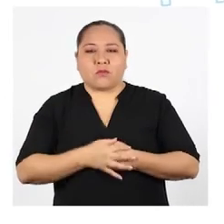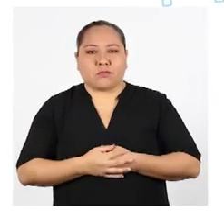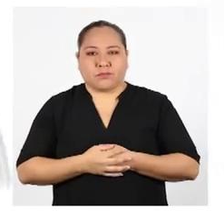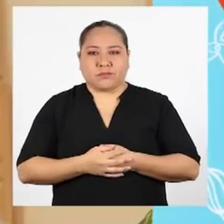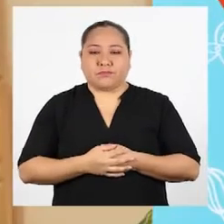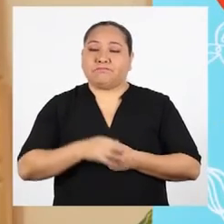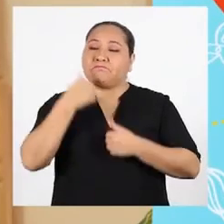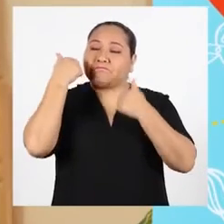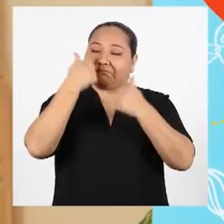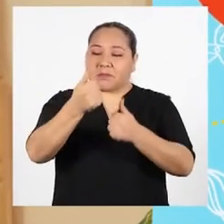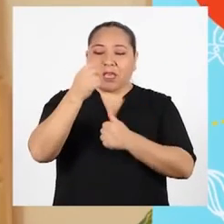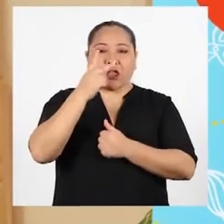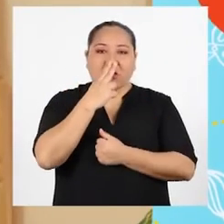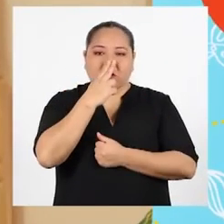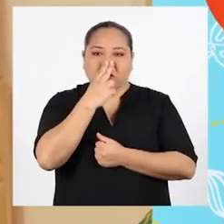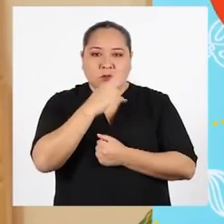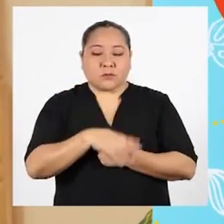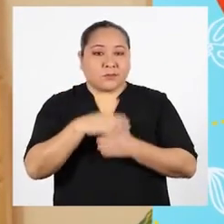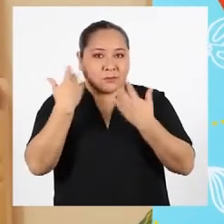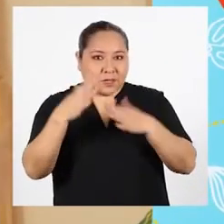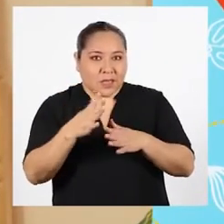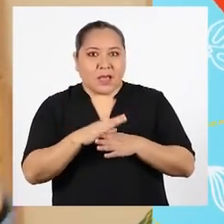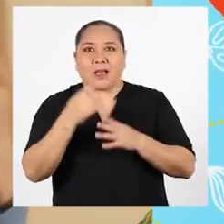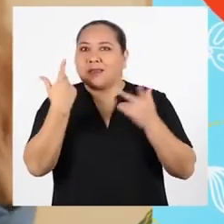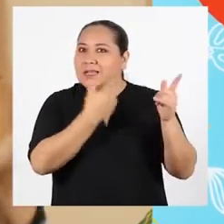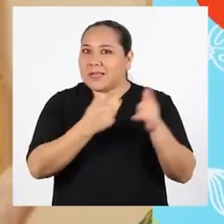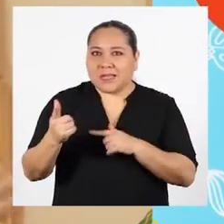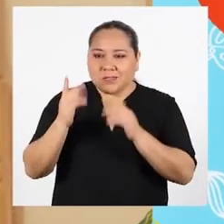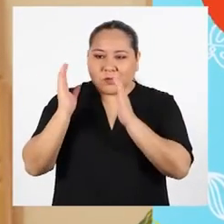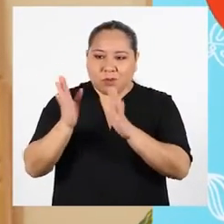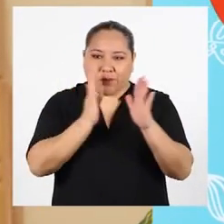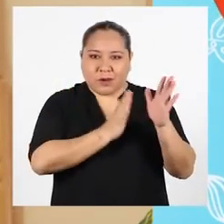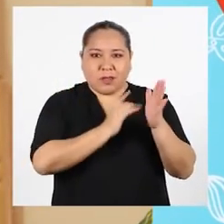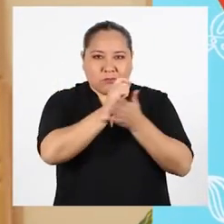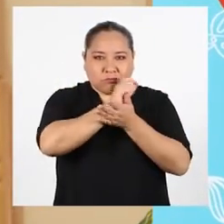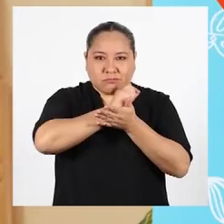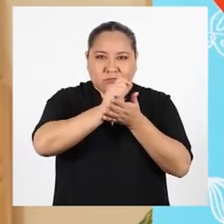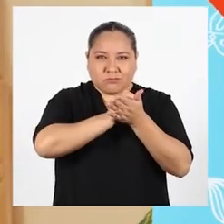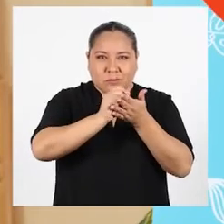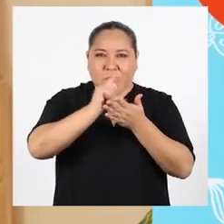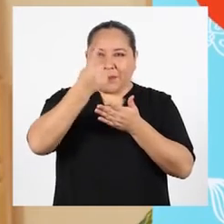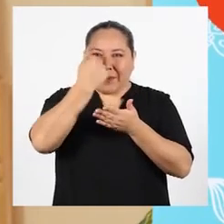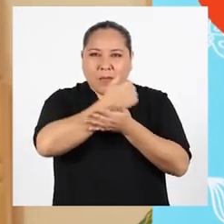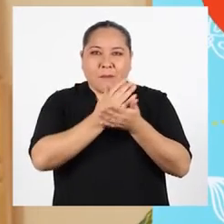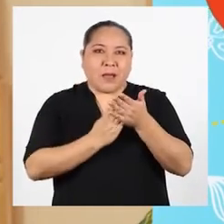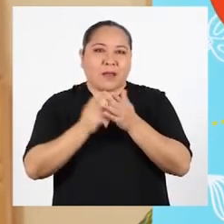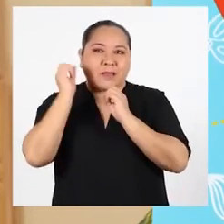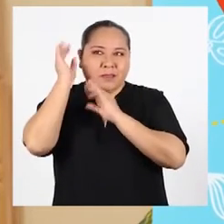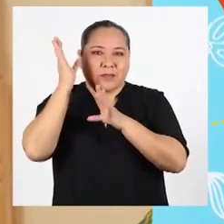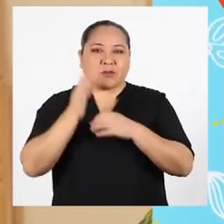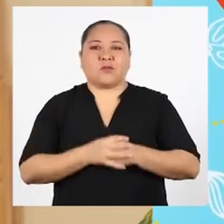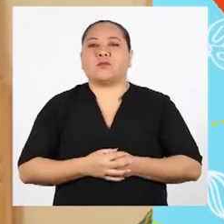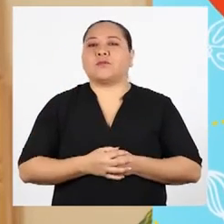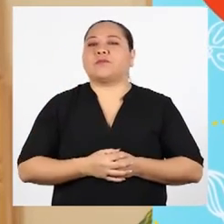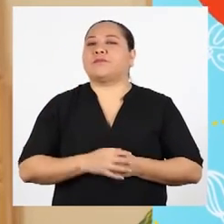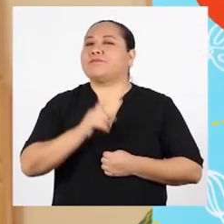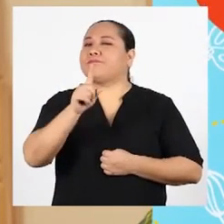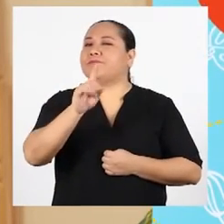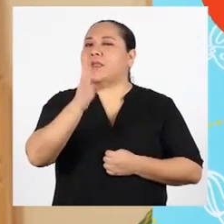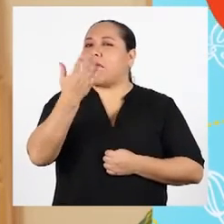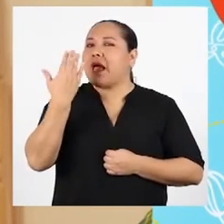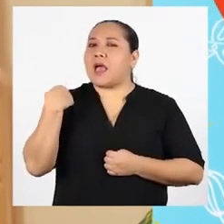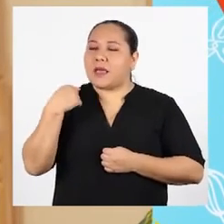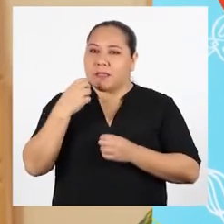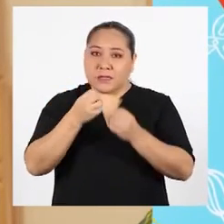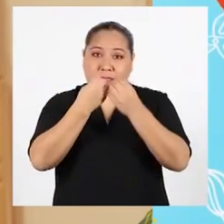agua. Muy bien, Tocino. Ya estás más que listo para elaborar en principio tu primera versión del discurso.